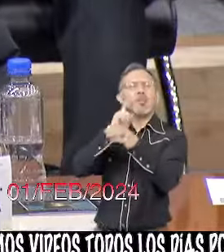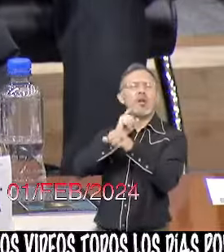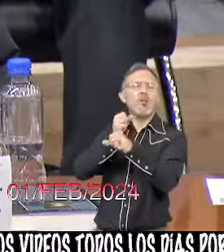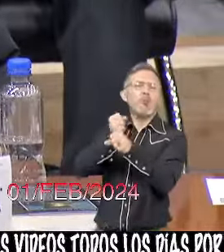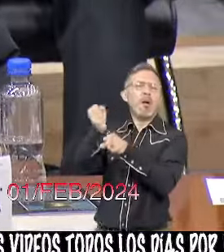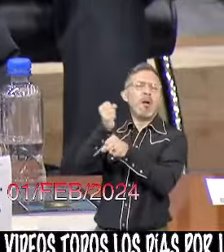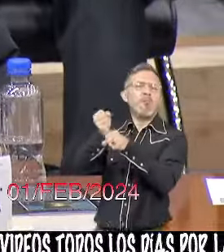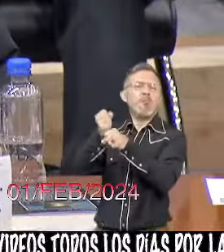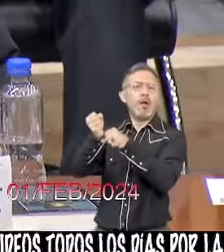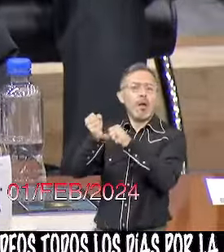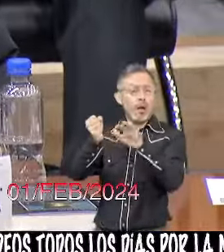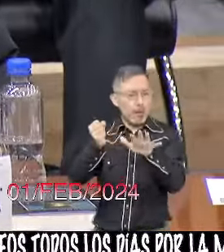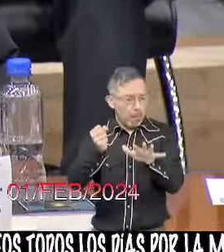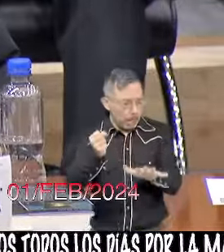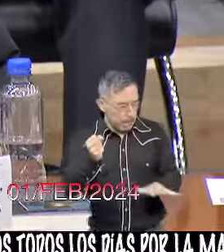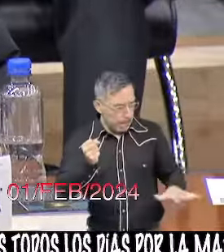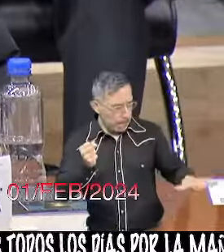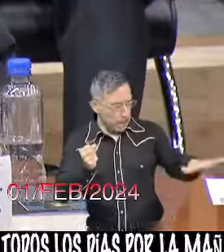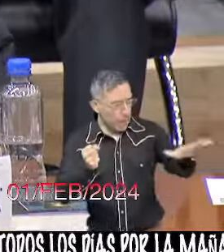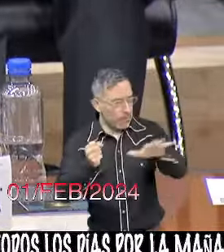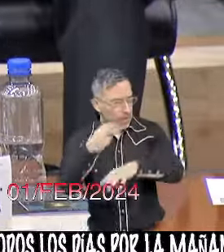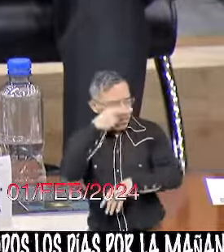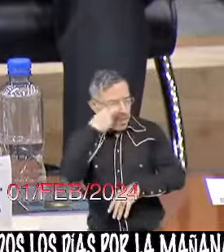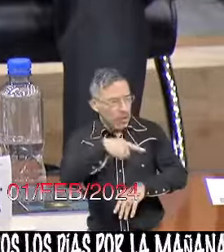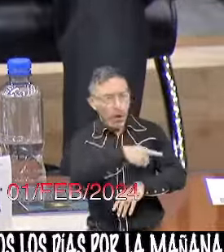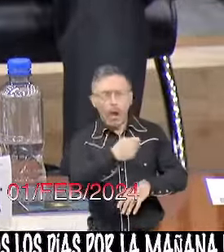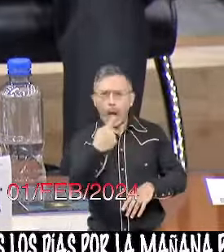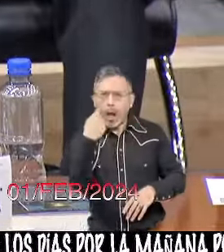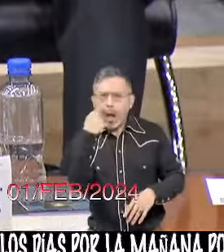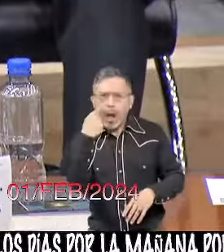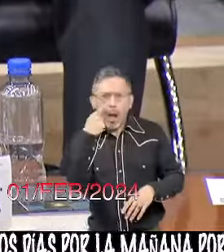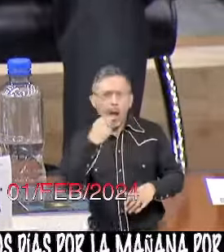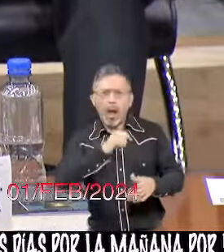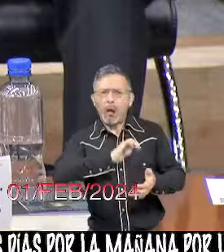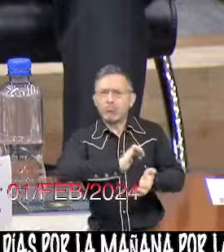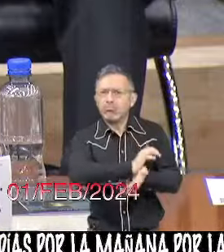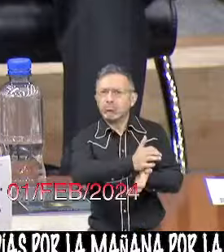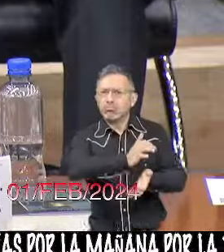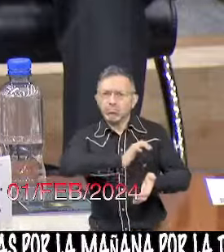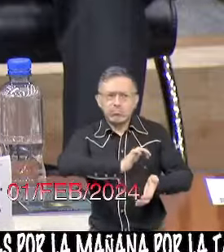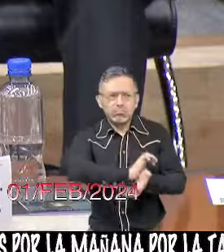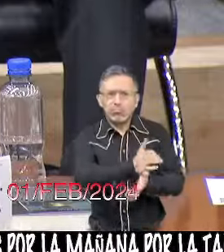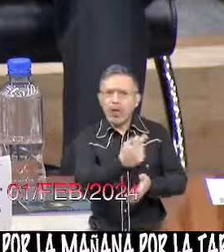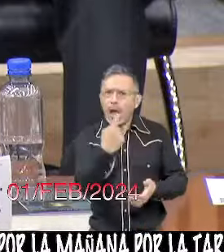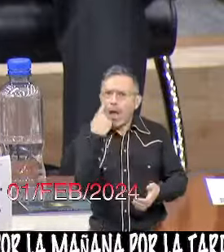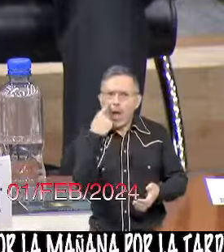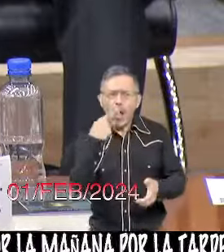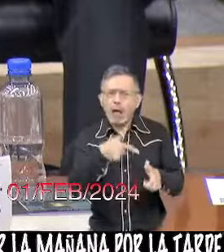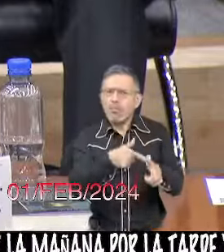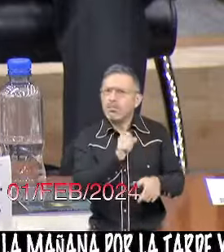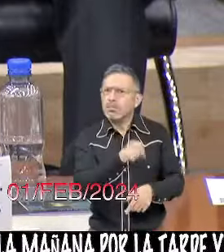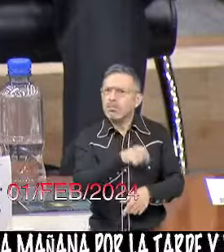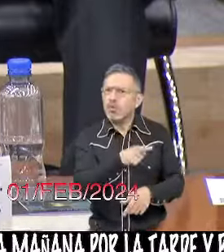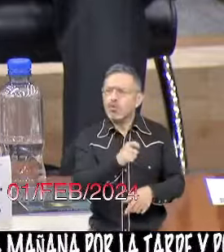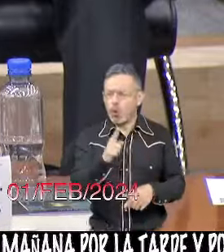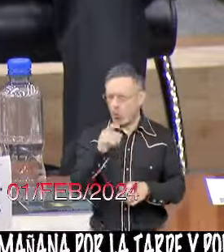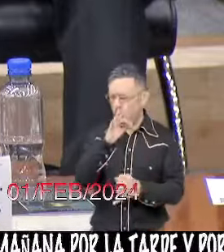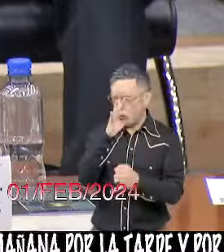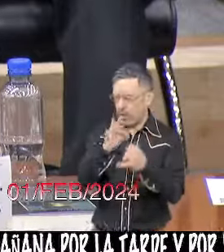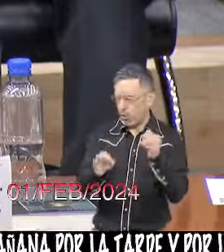siguen viviendo una discriminación permanente. Yo quisiera terminar con algo que insisto todo el tiempo. Mi